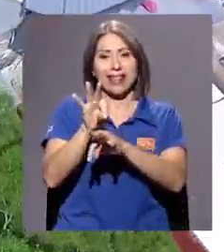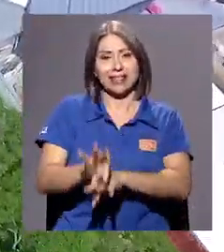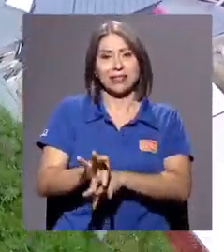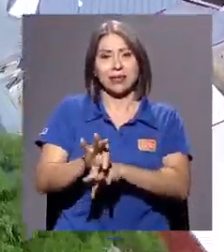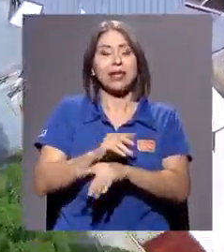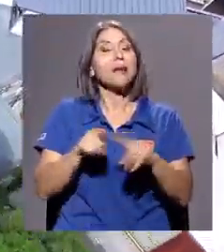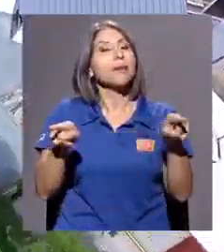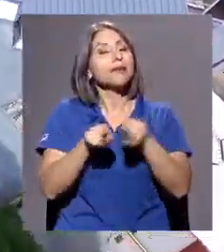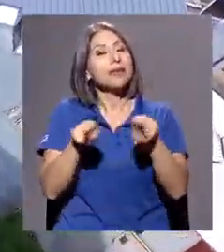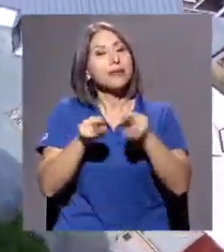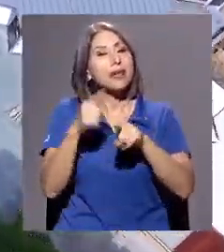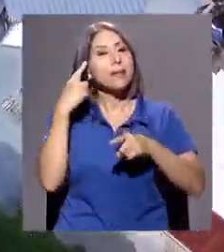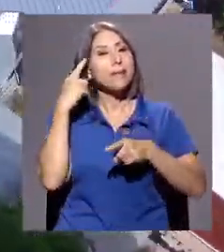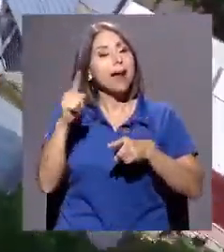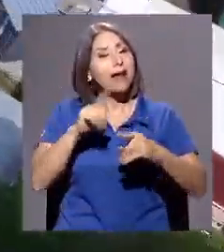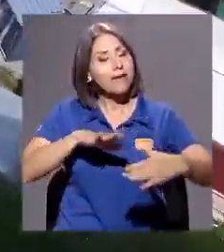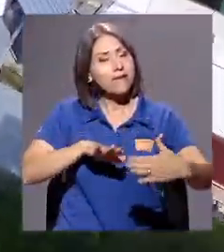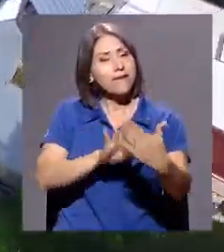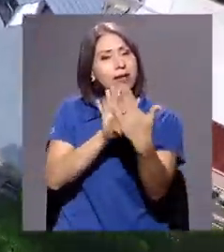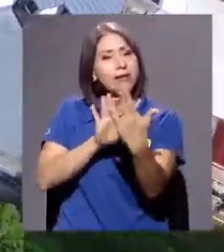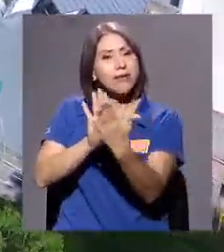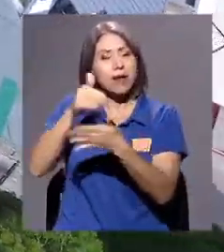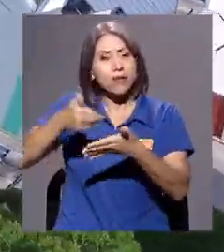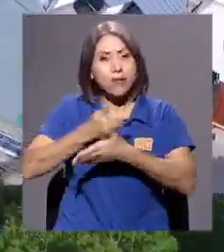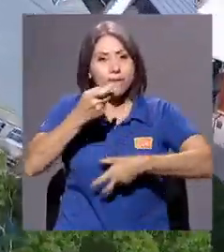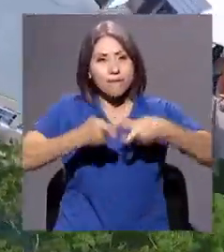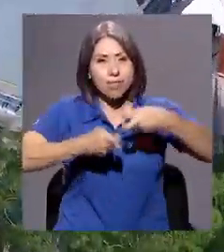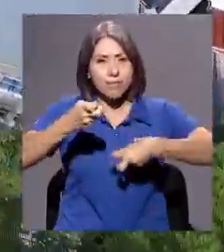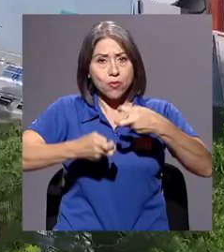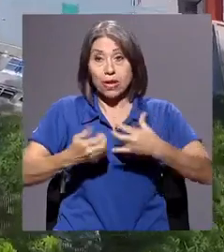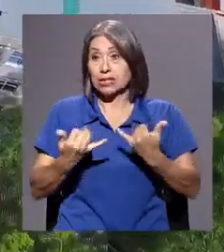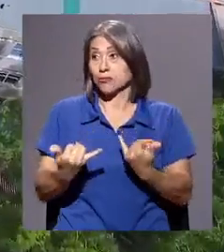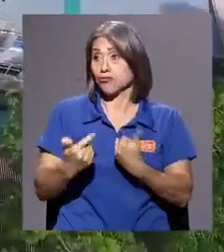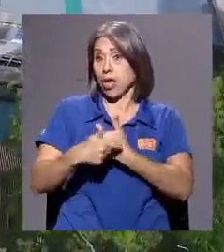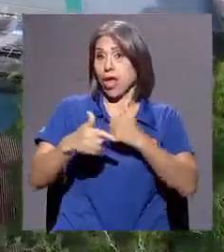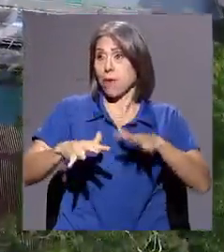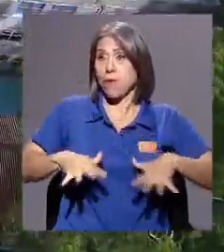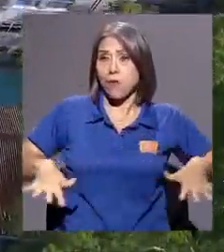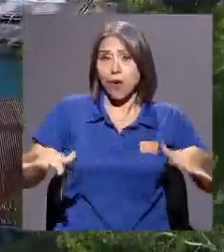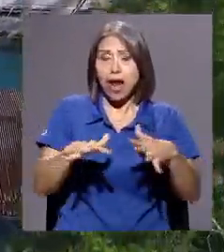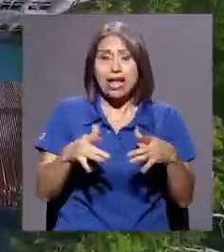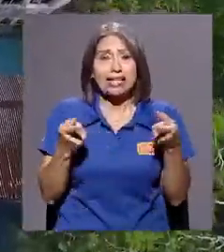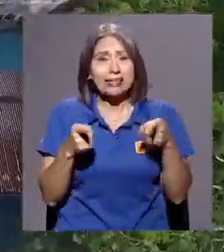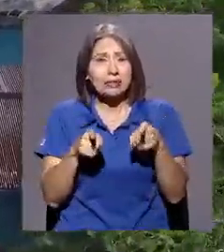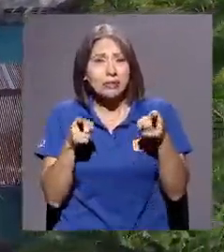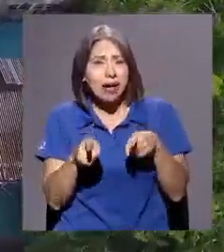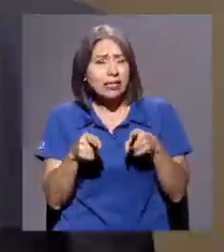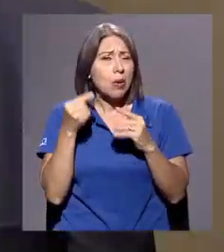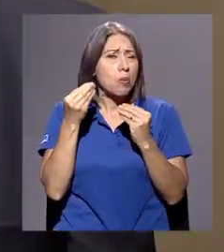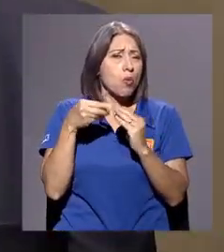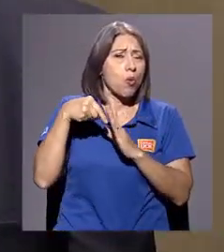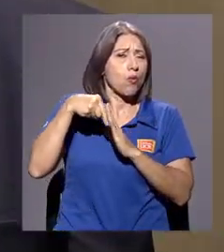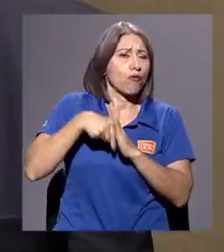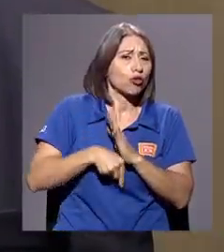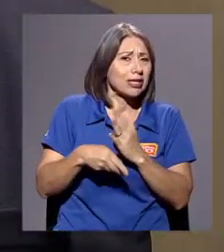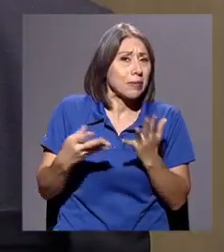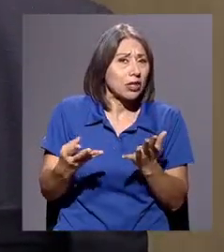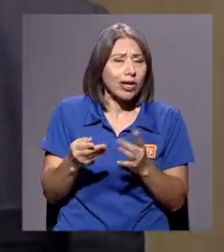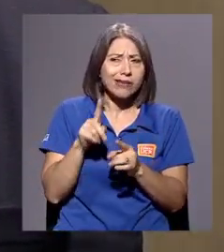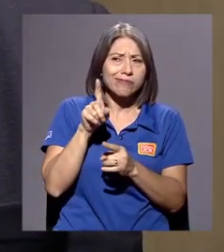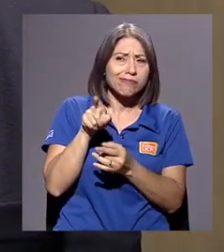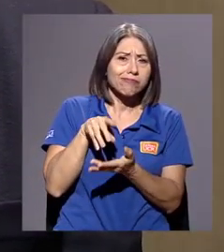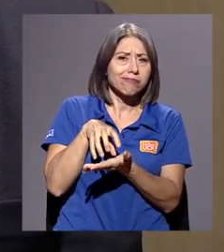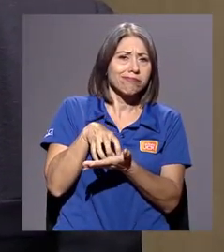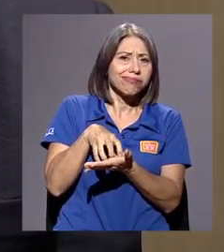para encarar nuevas dificultades en una época en que se da un cuestionamiento muy profundo de